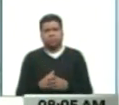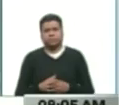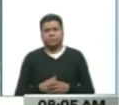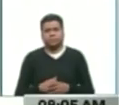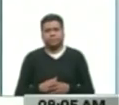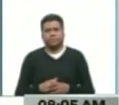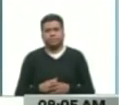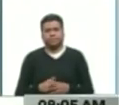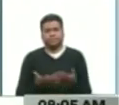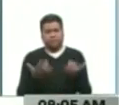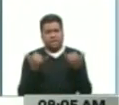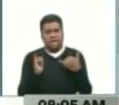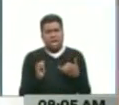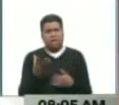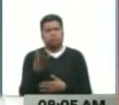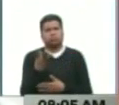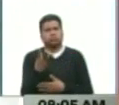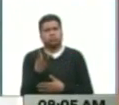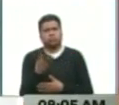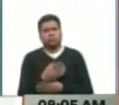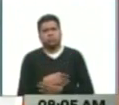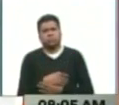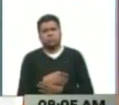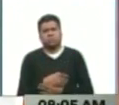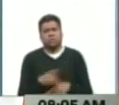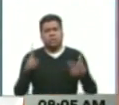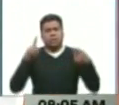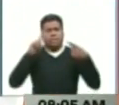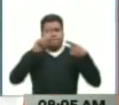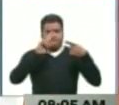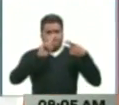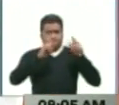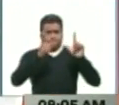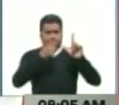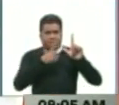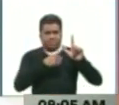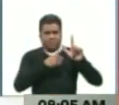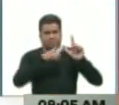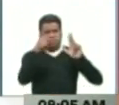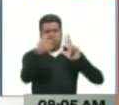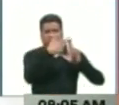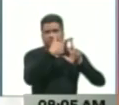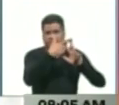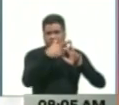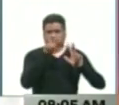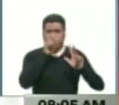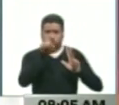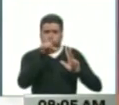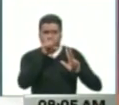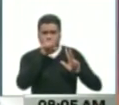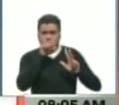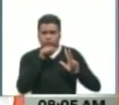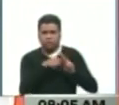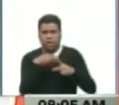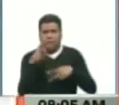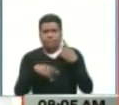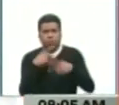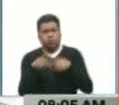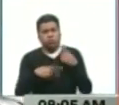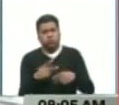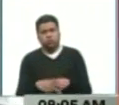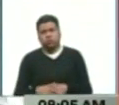ahí el primero y el tercer tuit nos habla del entusiasmo que tiene nuestro pueblo por la producción. Nuestro